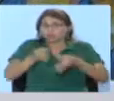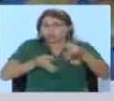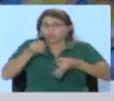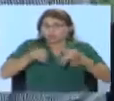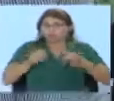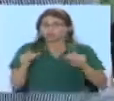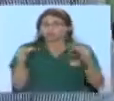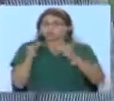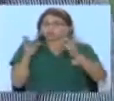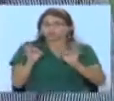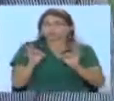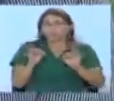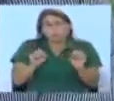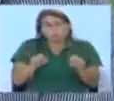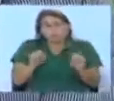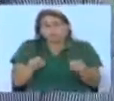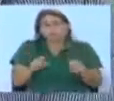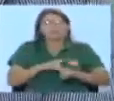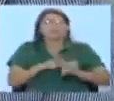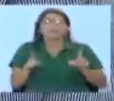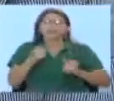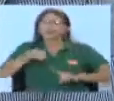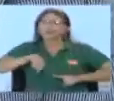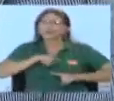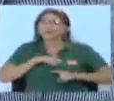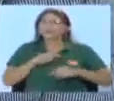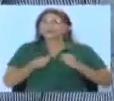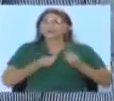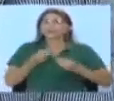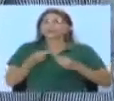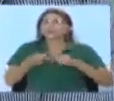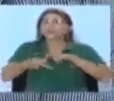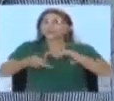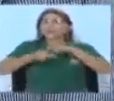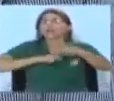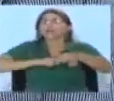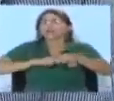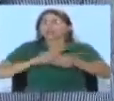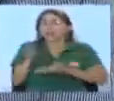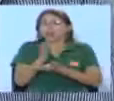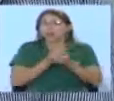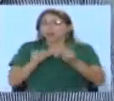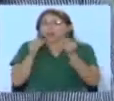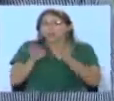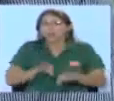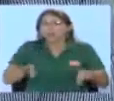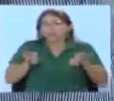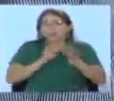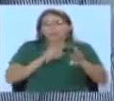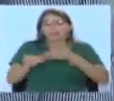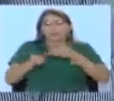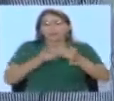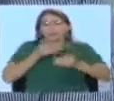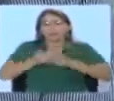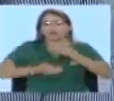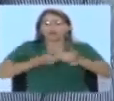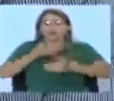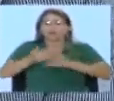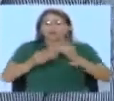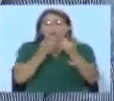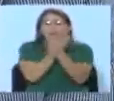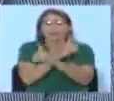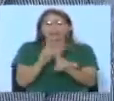pasa es que estamos violentando un elemento fundamental de cualquier proceso democrático que se llama